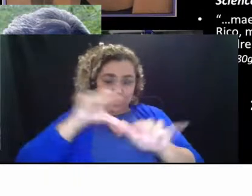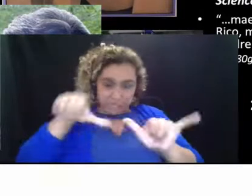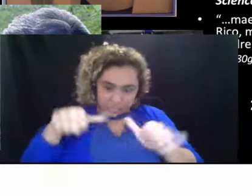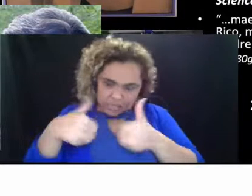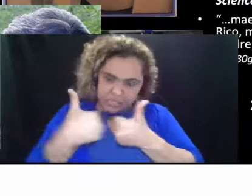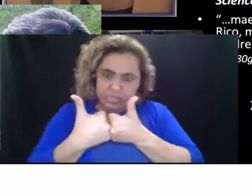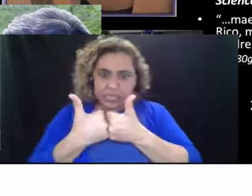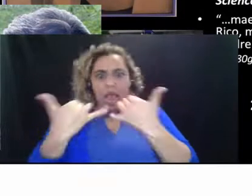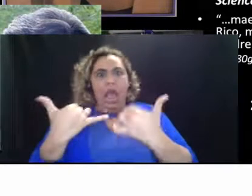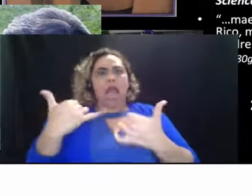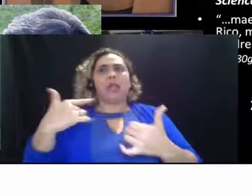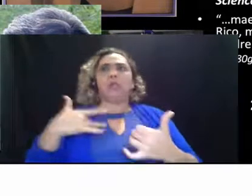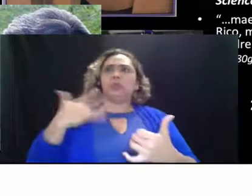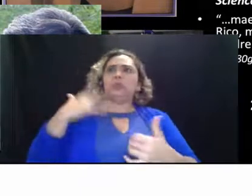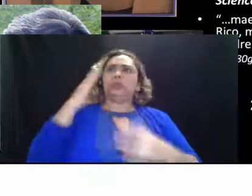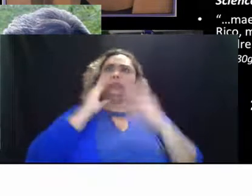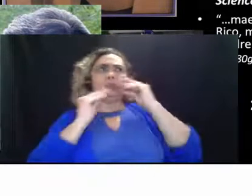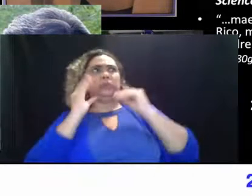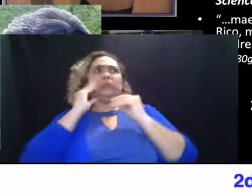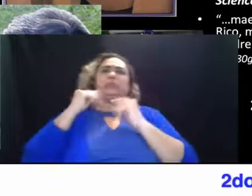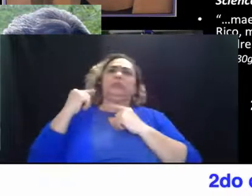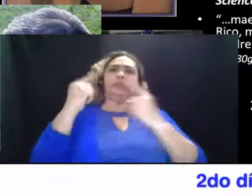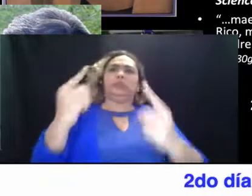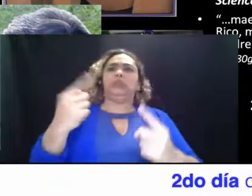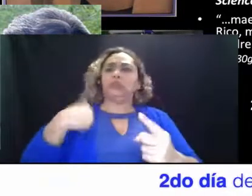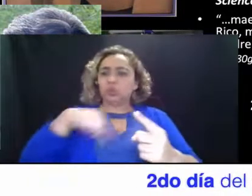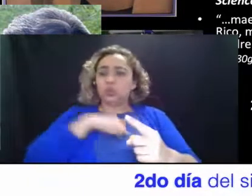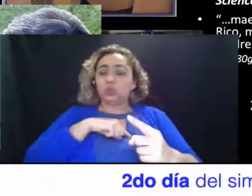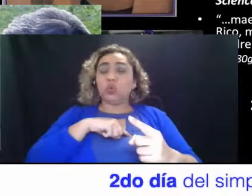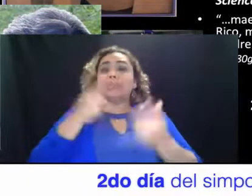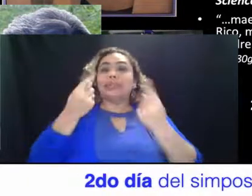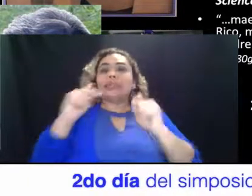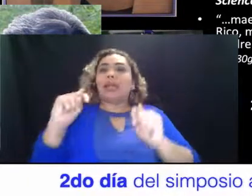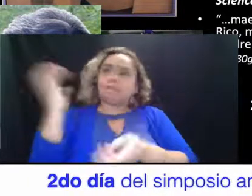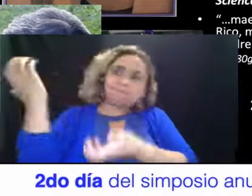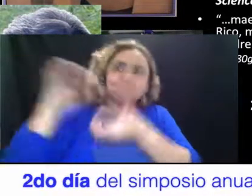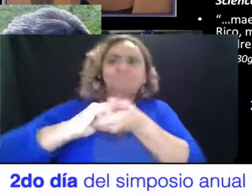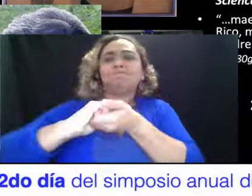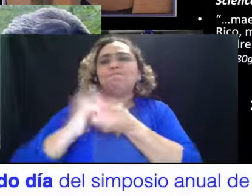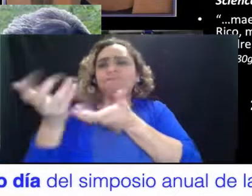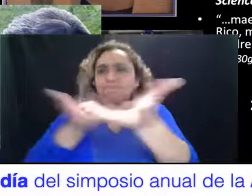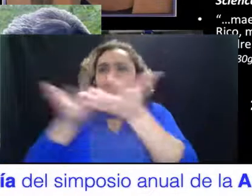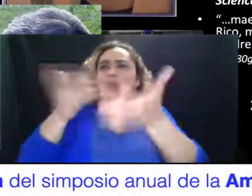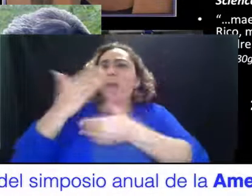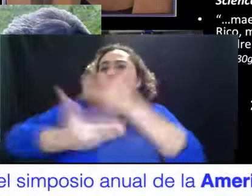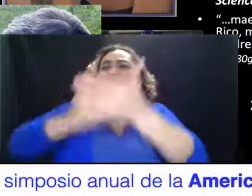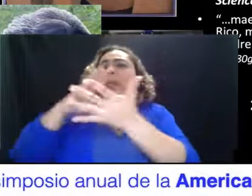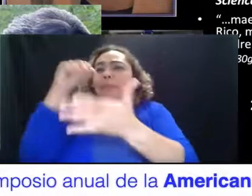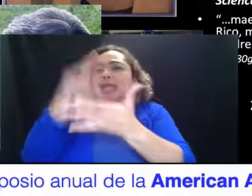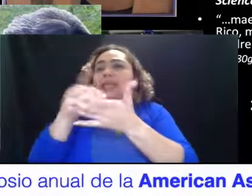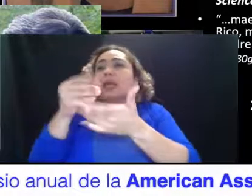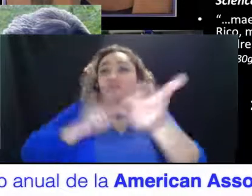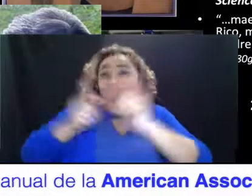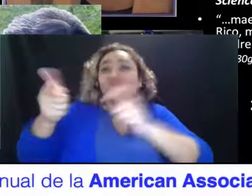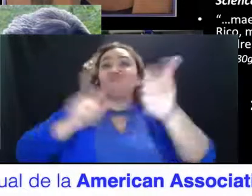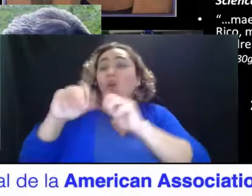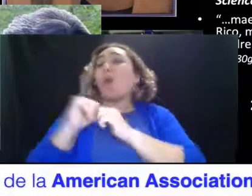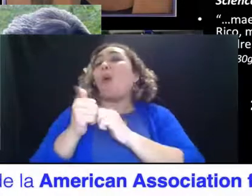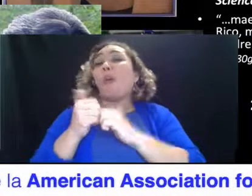la historia que estamos viviendo, hemos fortalecido vínculos y compartido procesos de aprender a aprender.